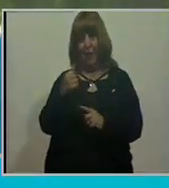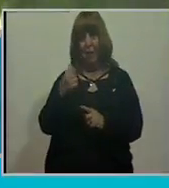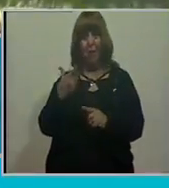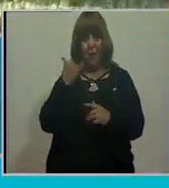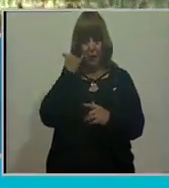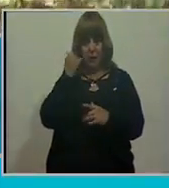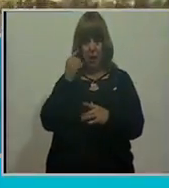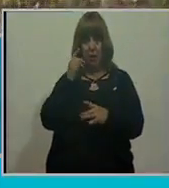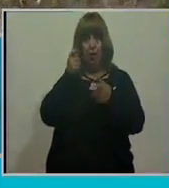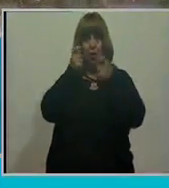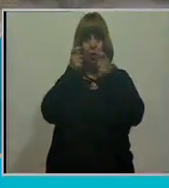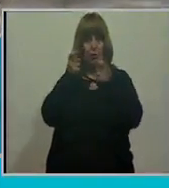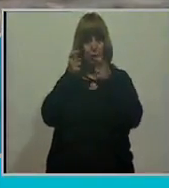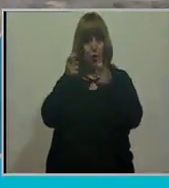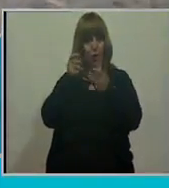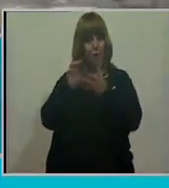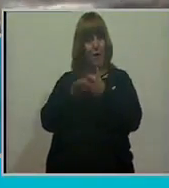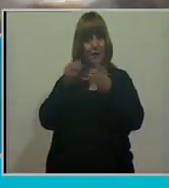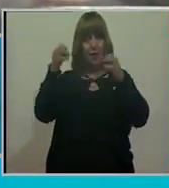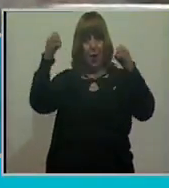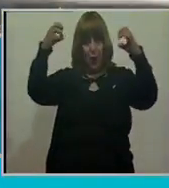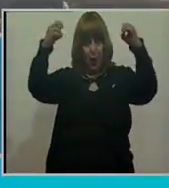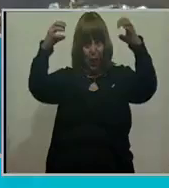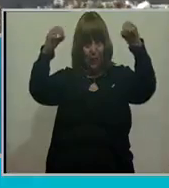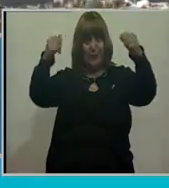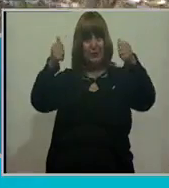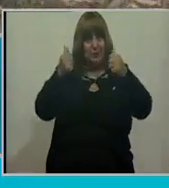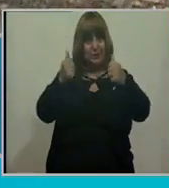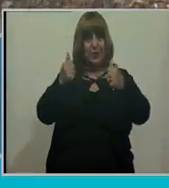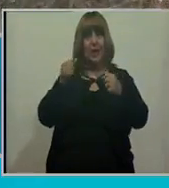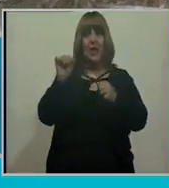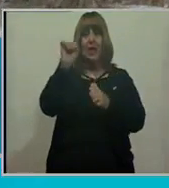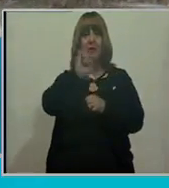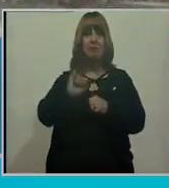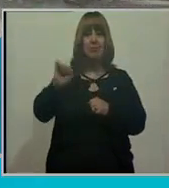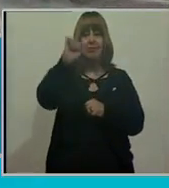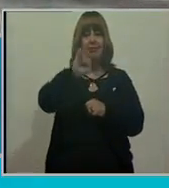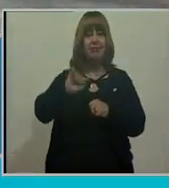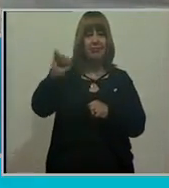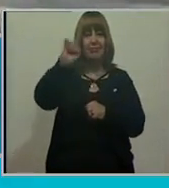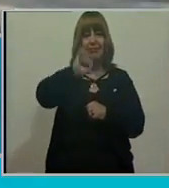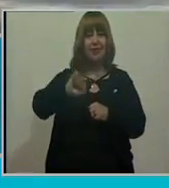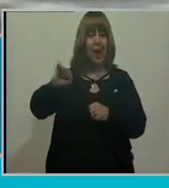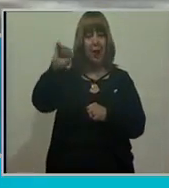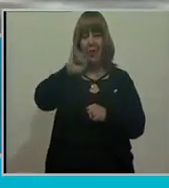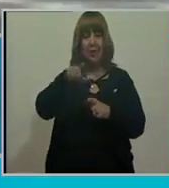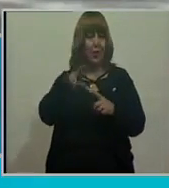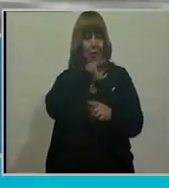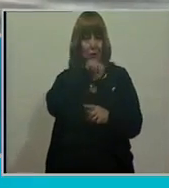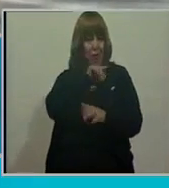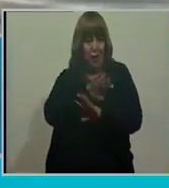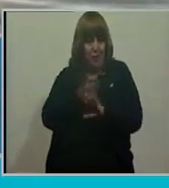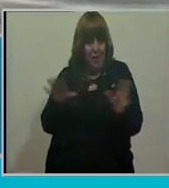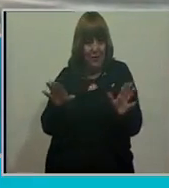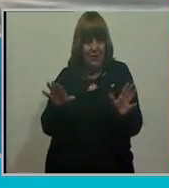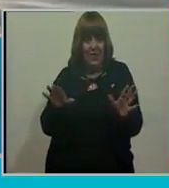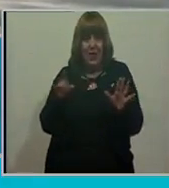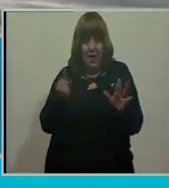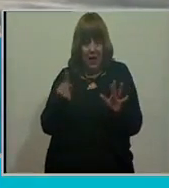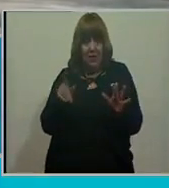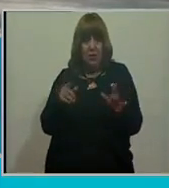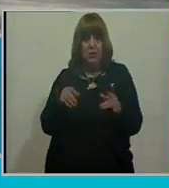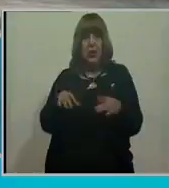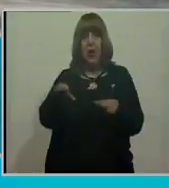estacionamiento y donde no se encuentran ya más los trapitos. Pablo. Pero hay situaciones donde en la cuarta sección, por ejemplo, en la